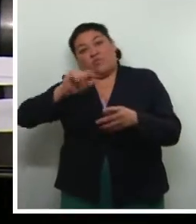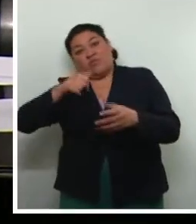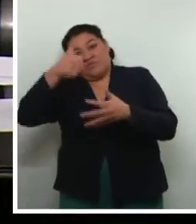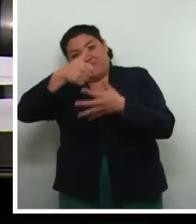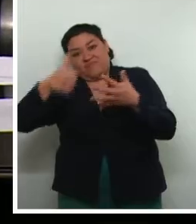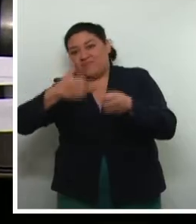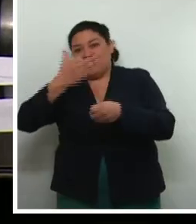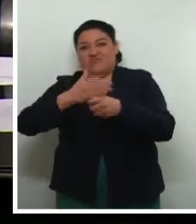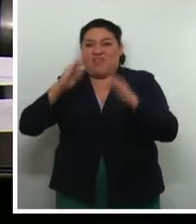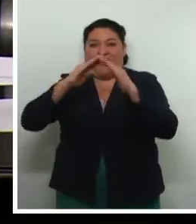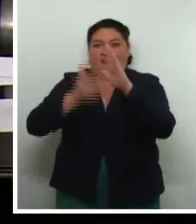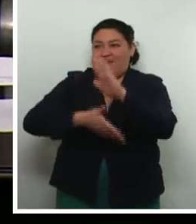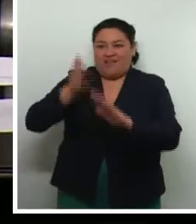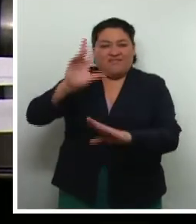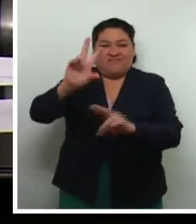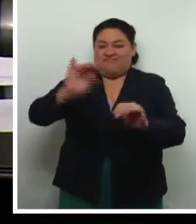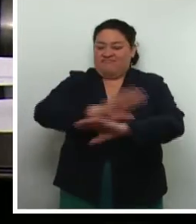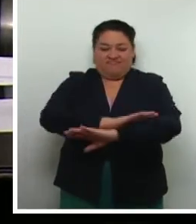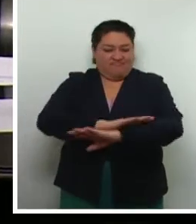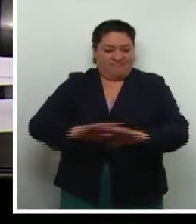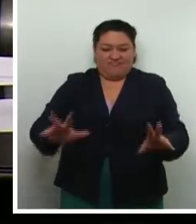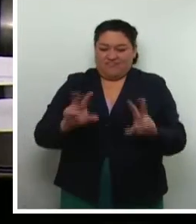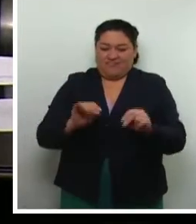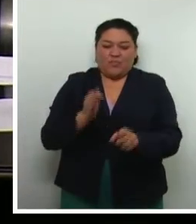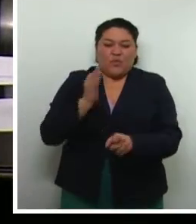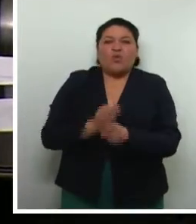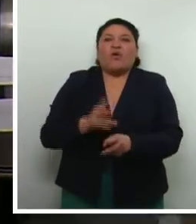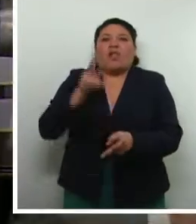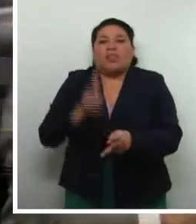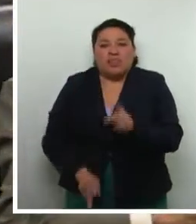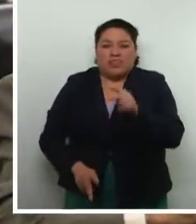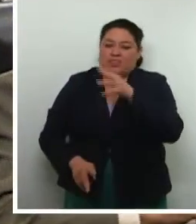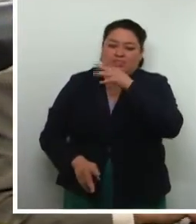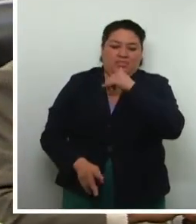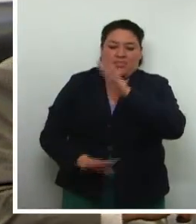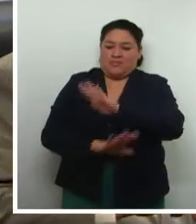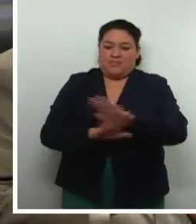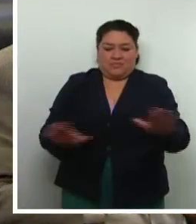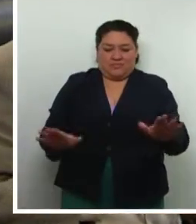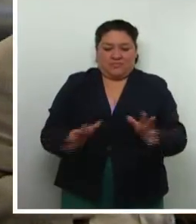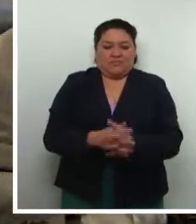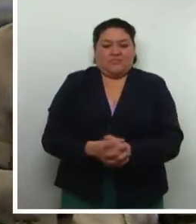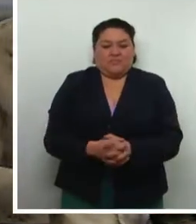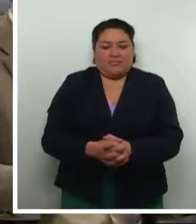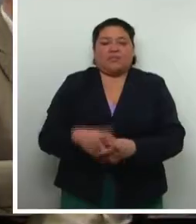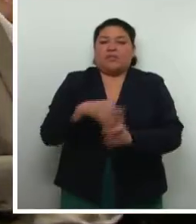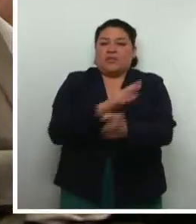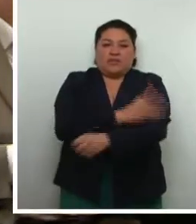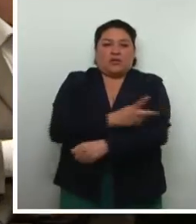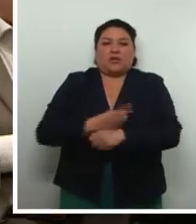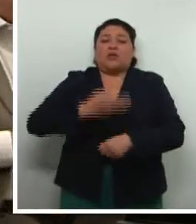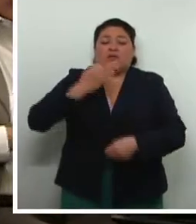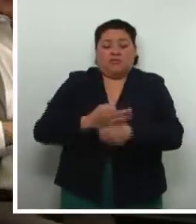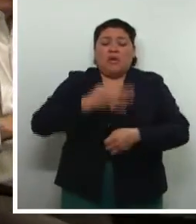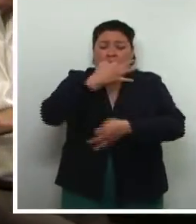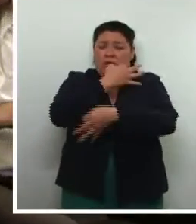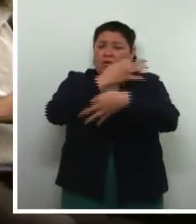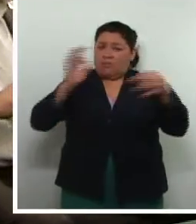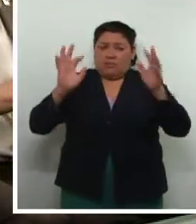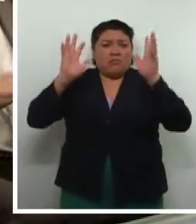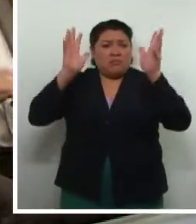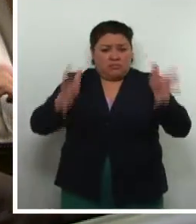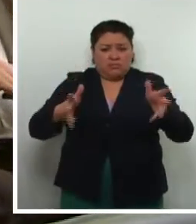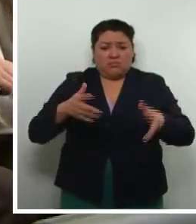22. Y esto no debe de quedar inconcluso. Y voy a hacer la declaratoria